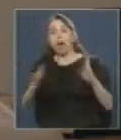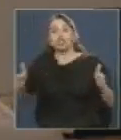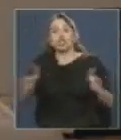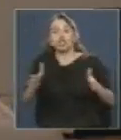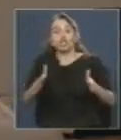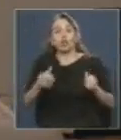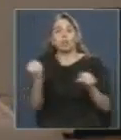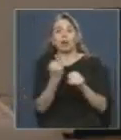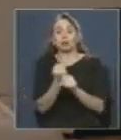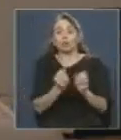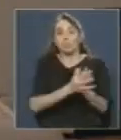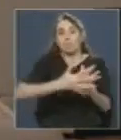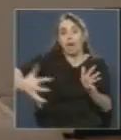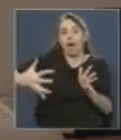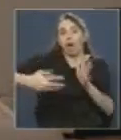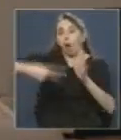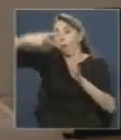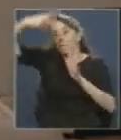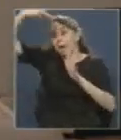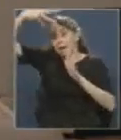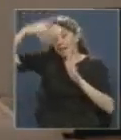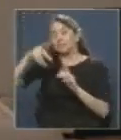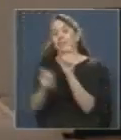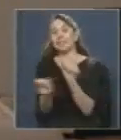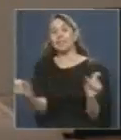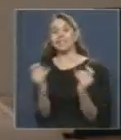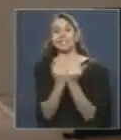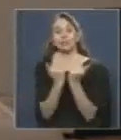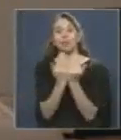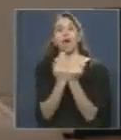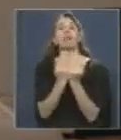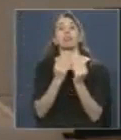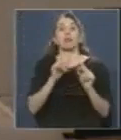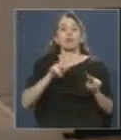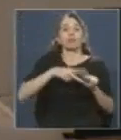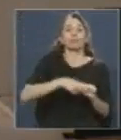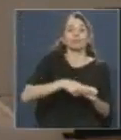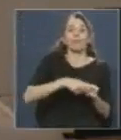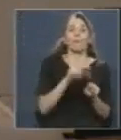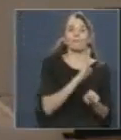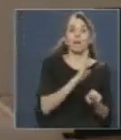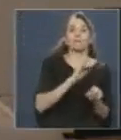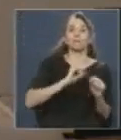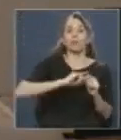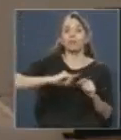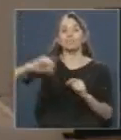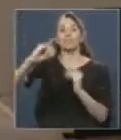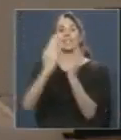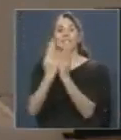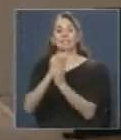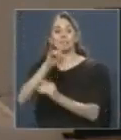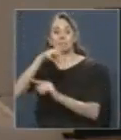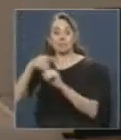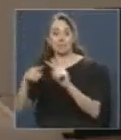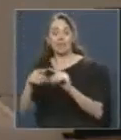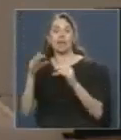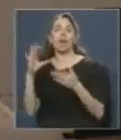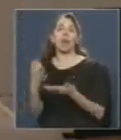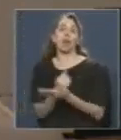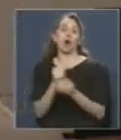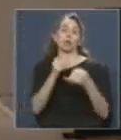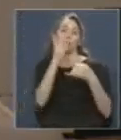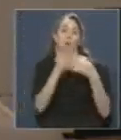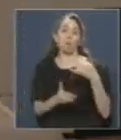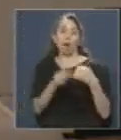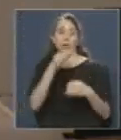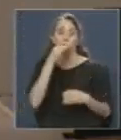infraestructura y dar así continuidad a los alumnos en su proyecto habitacional, se logre aprobar en los plazos antes indicados. Es